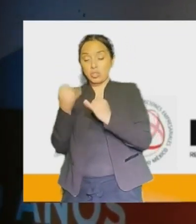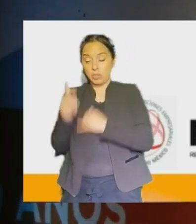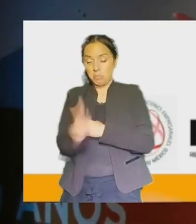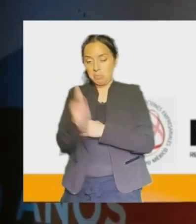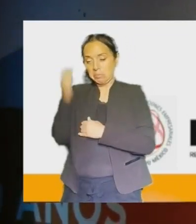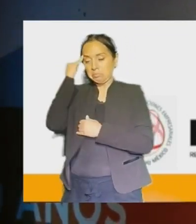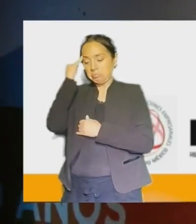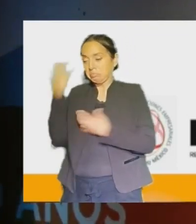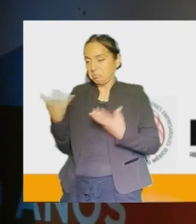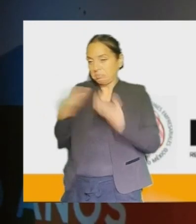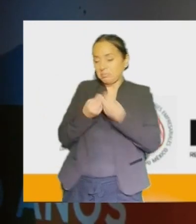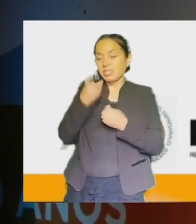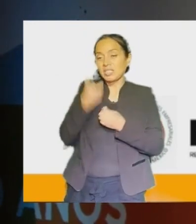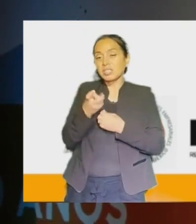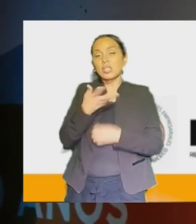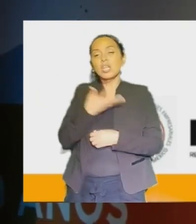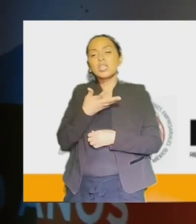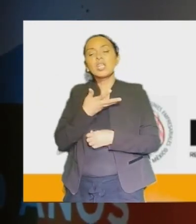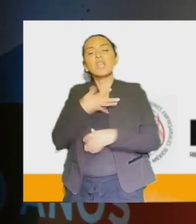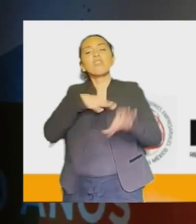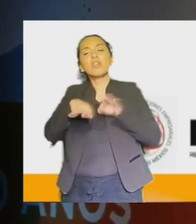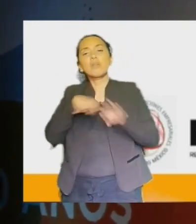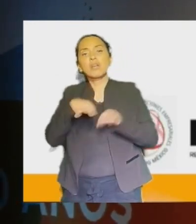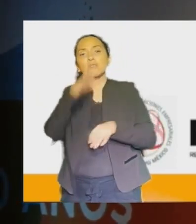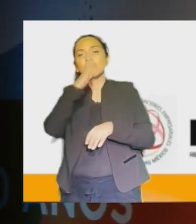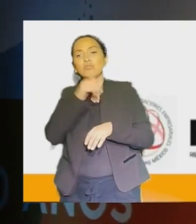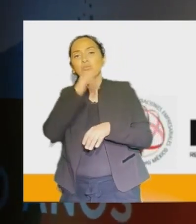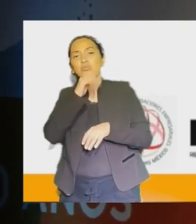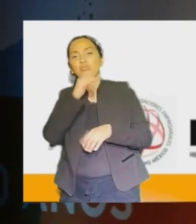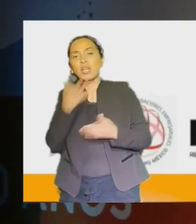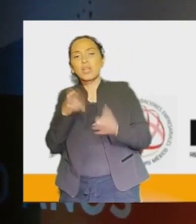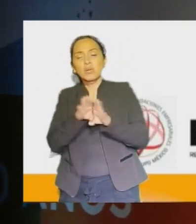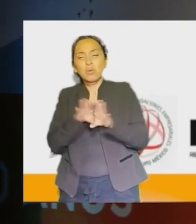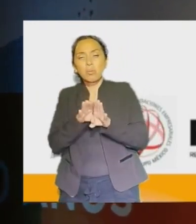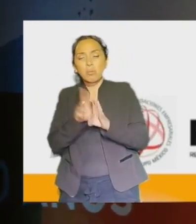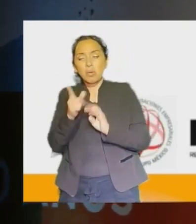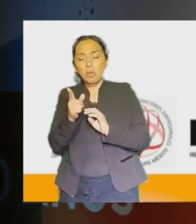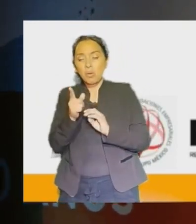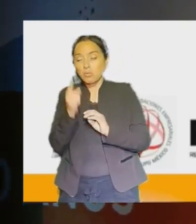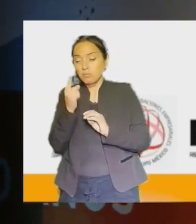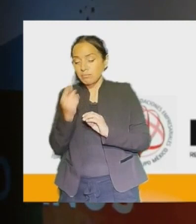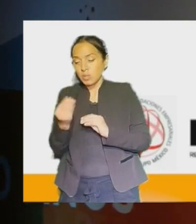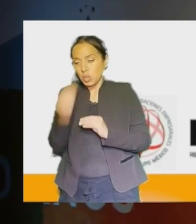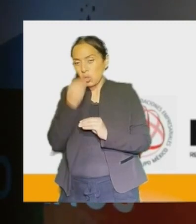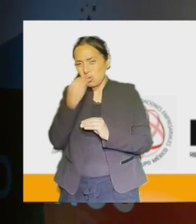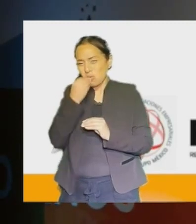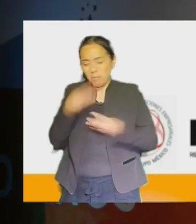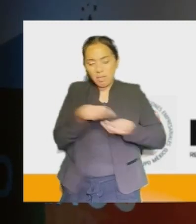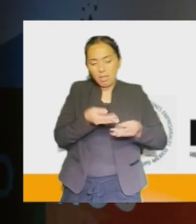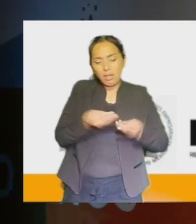Y tiene un empleo que no le permite a veces ni siquiera poder darle un solo alimento a sus hijos al día, tiene